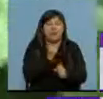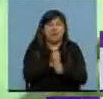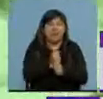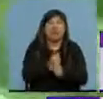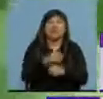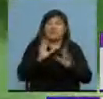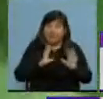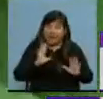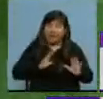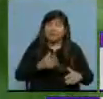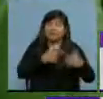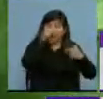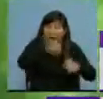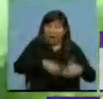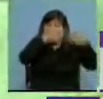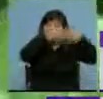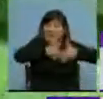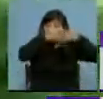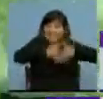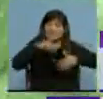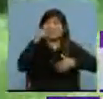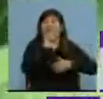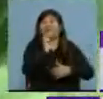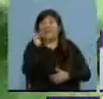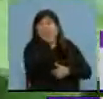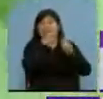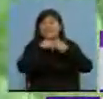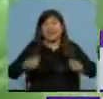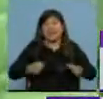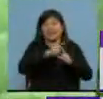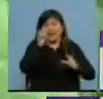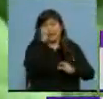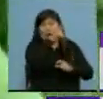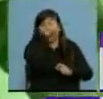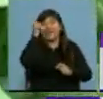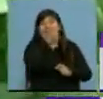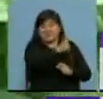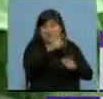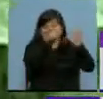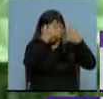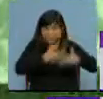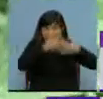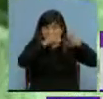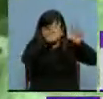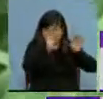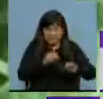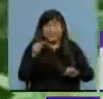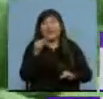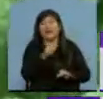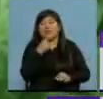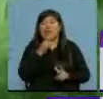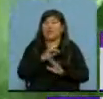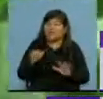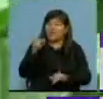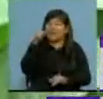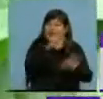de la Secretaría de Agricultura de la Nación. Solo ello permitirá que los productores tengan tranquilidad y así